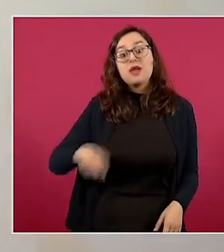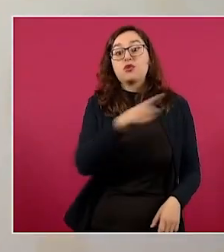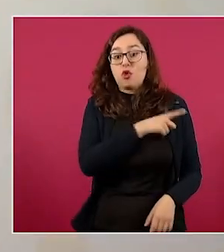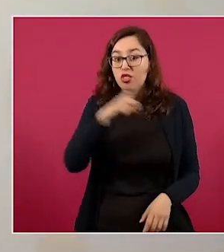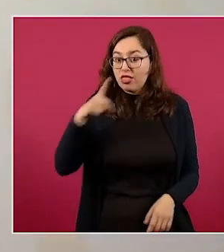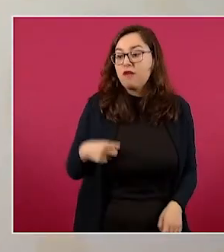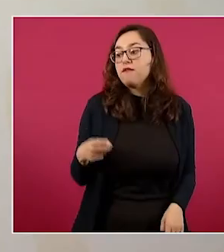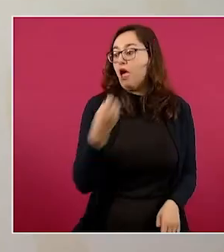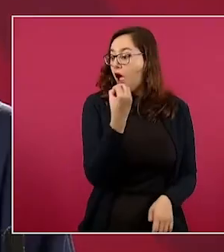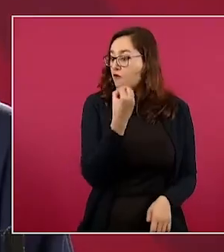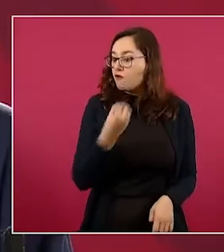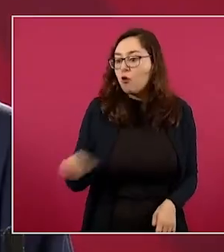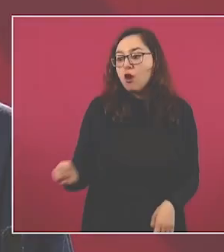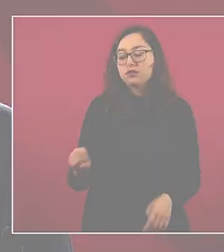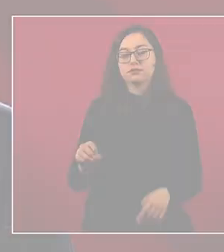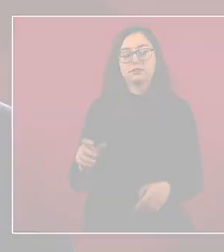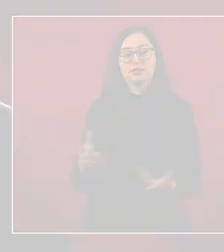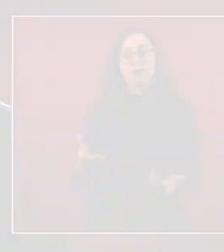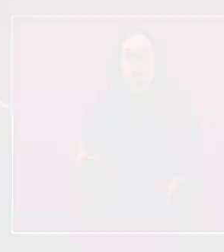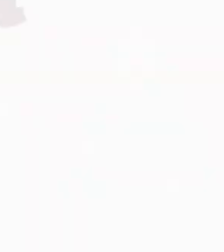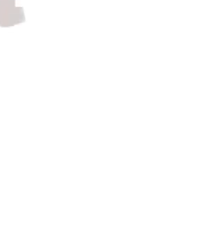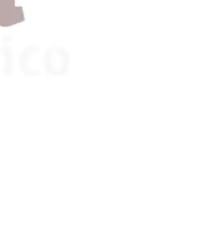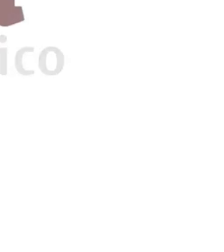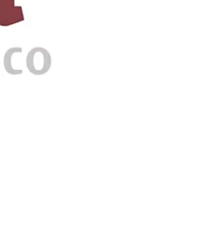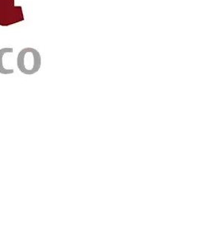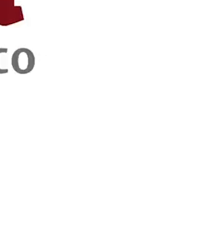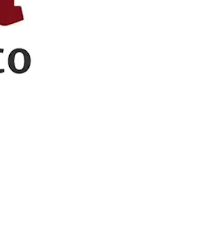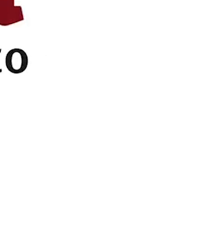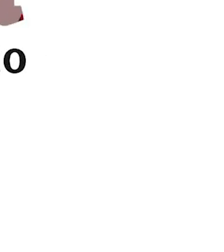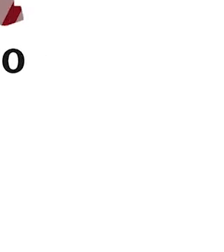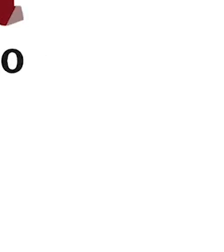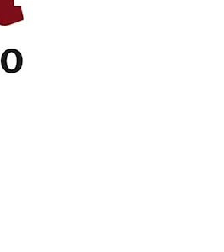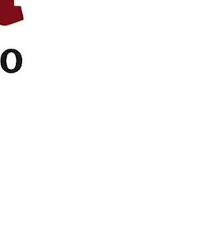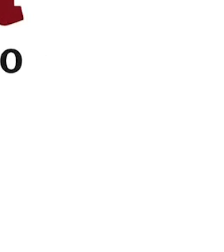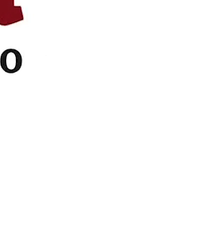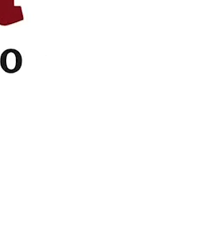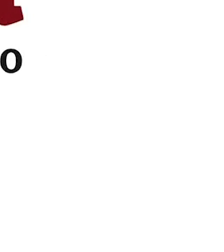son derechos del pueblo. Morena, la esperanza de México.